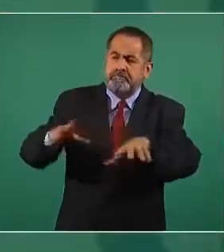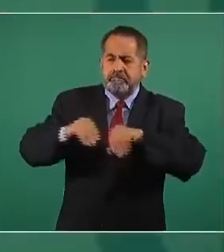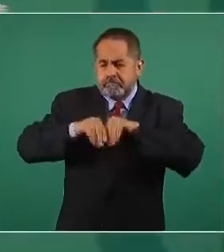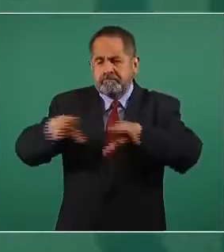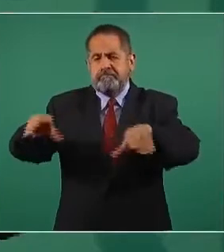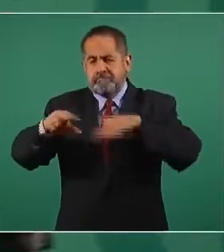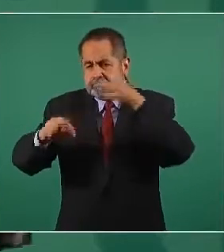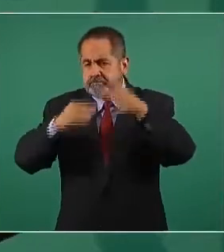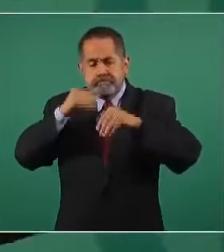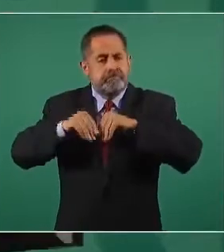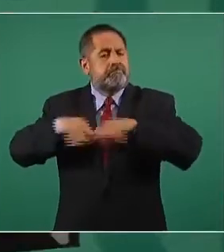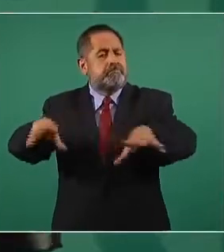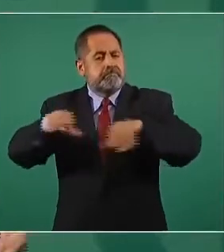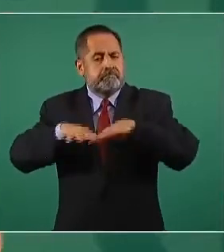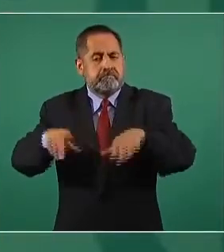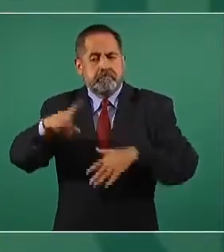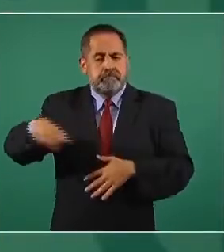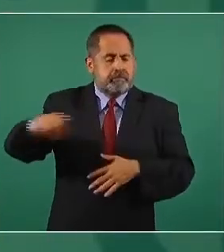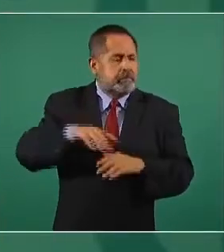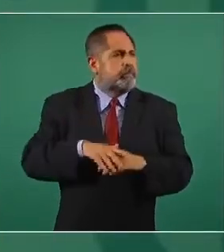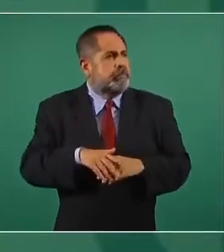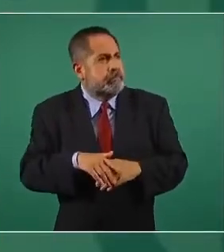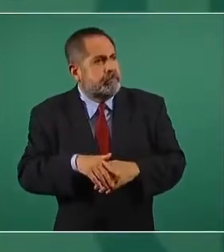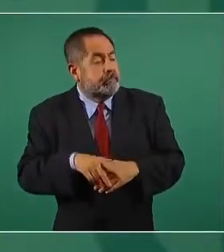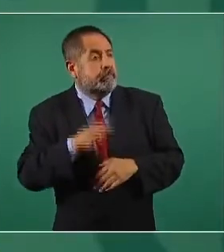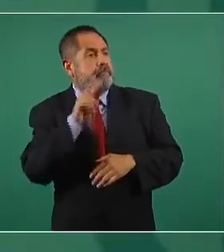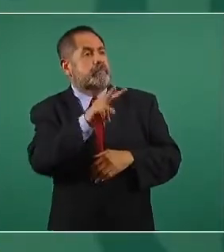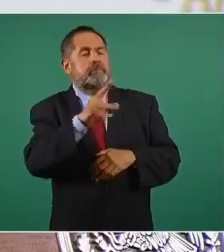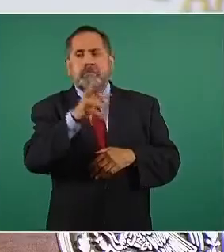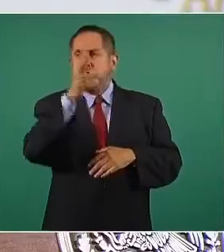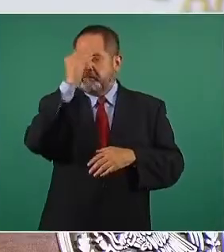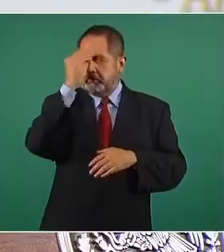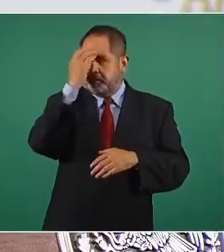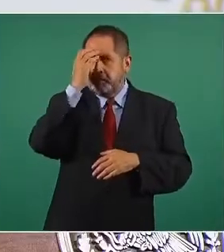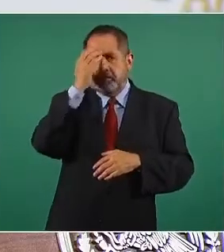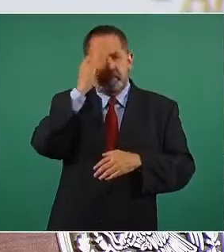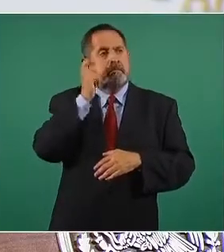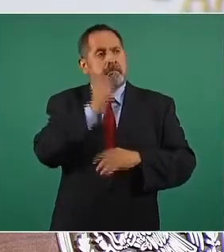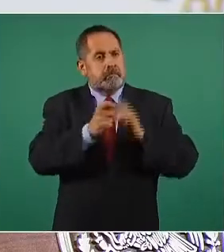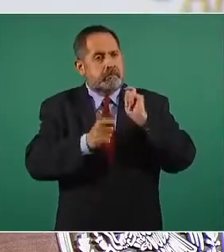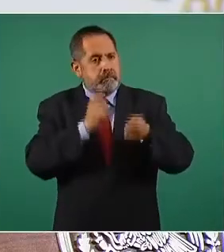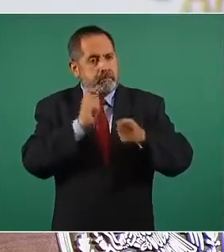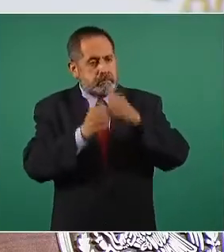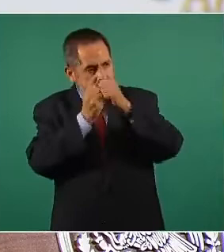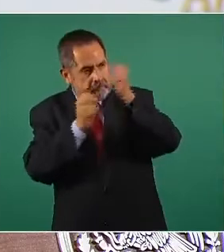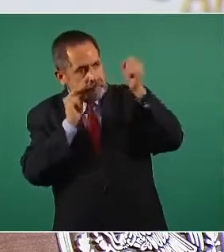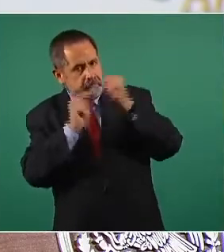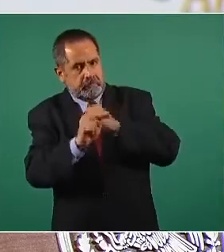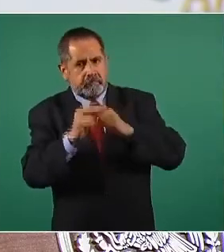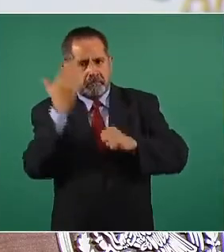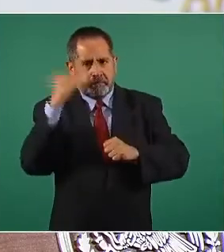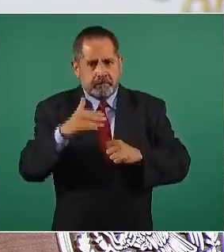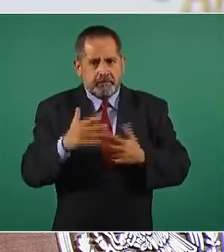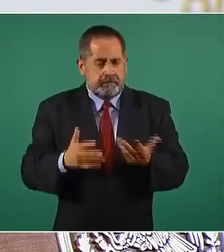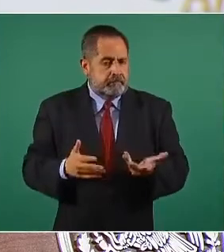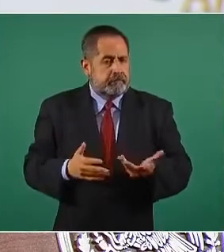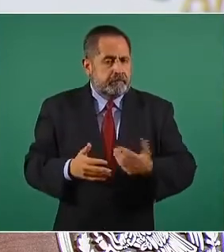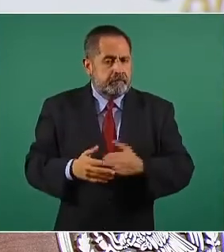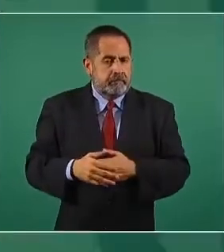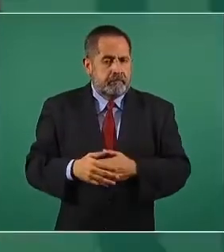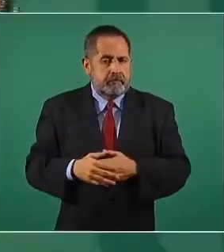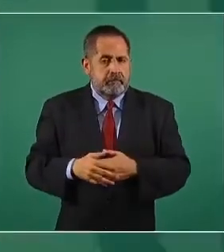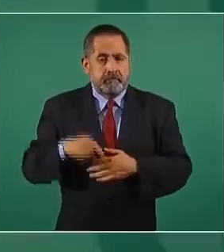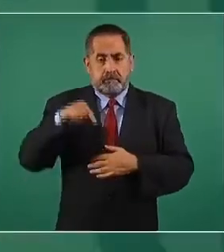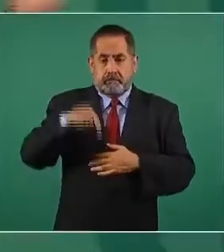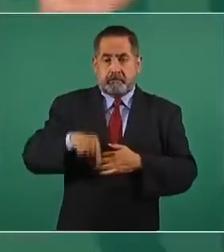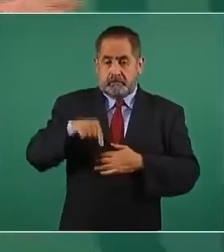que la gente tenga información y que no lo que se dice